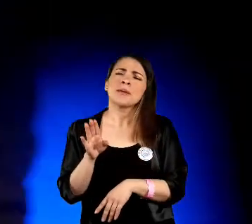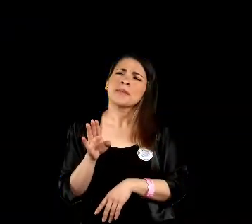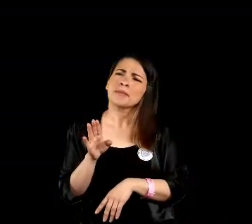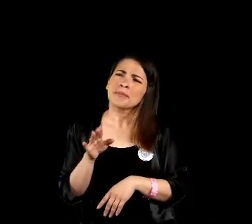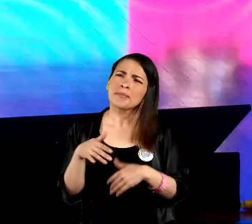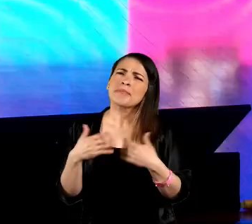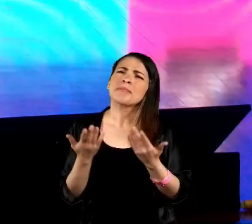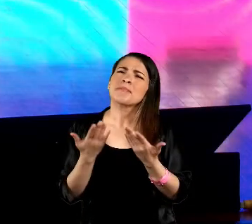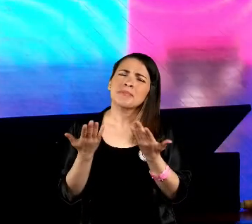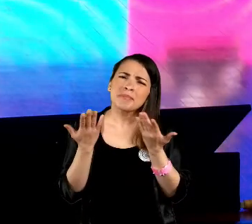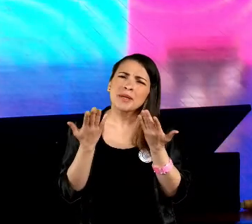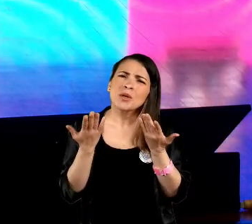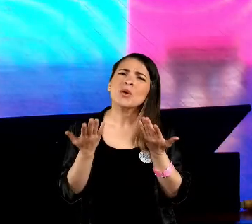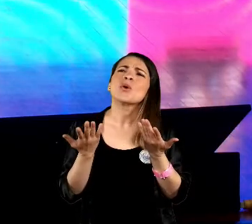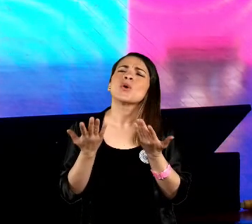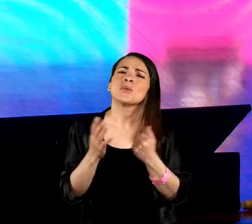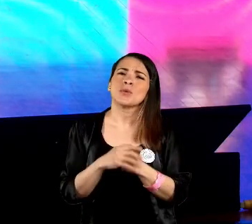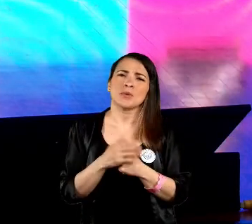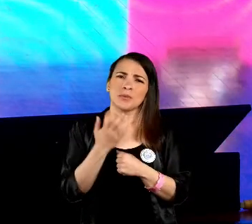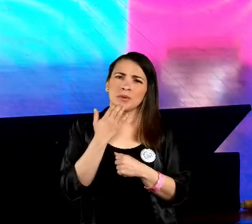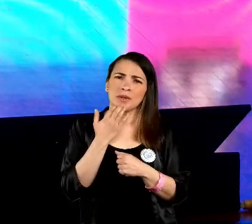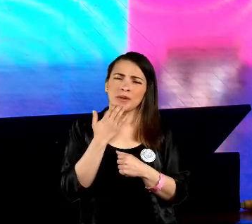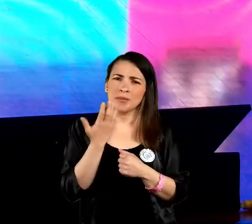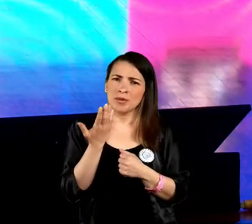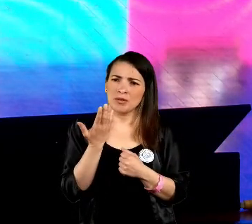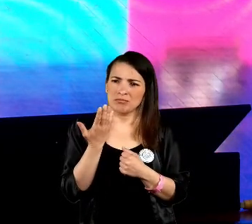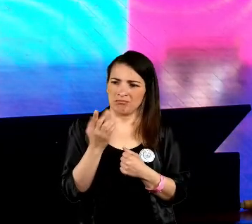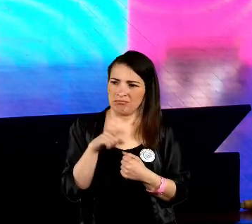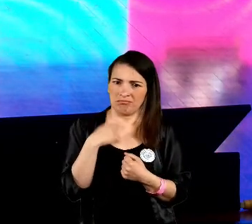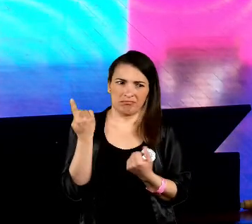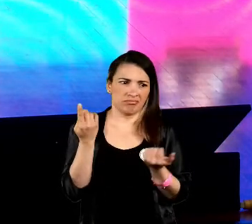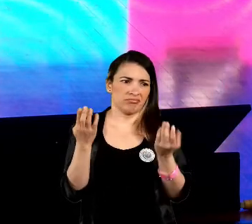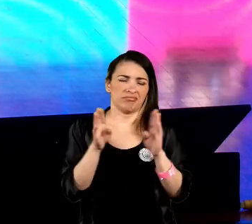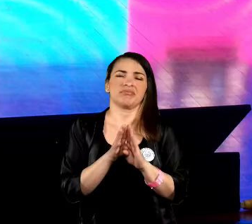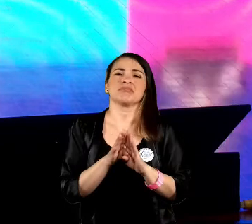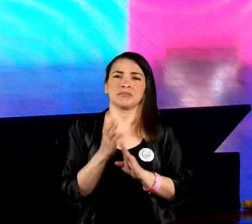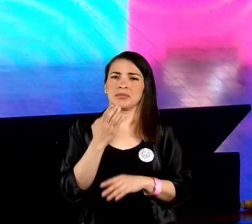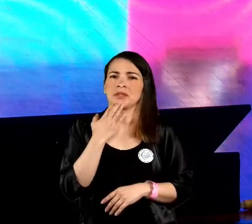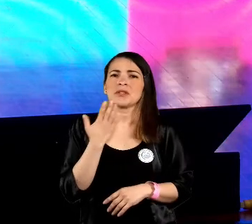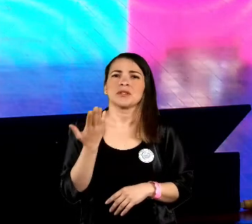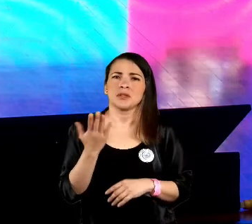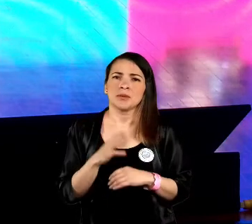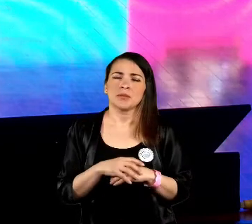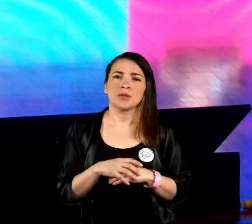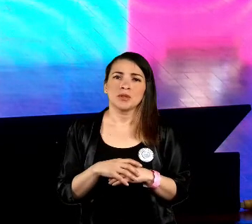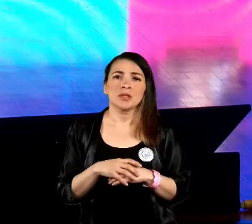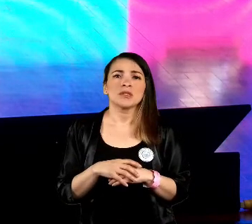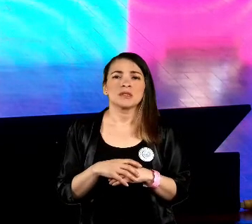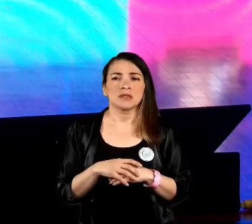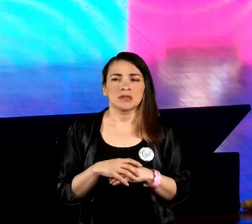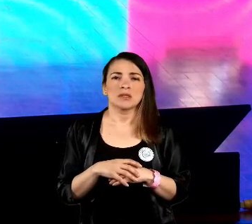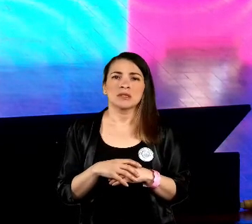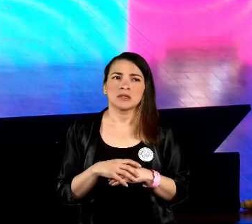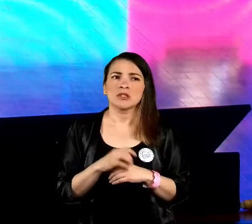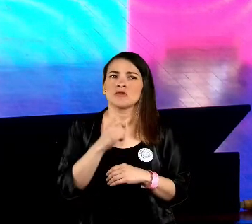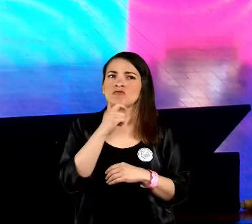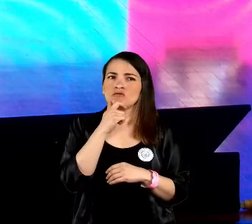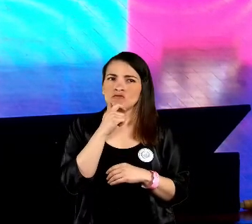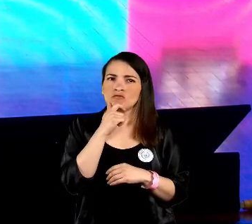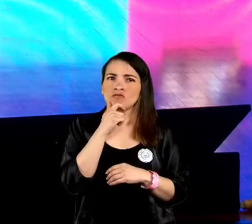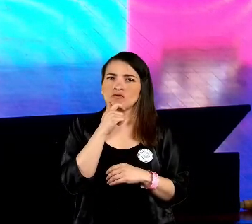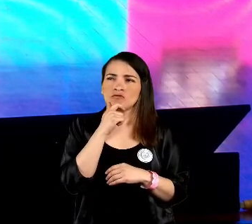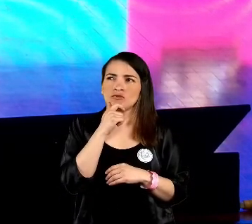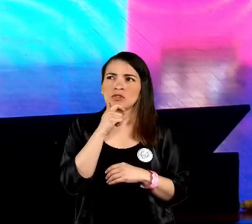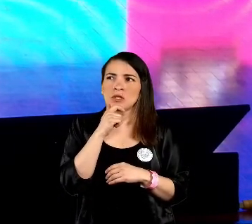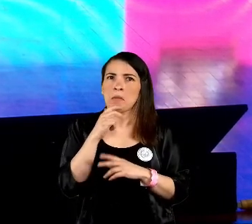o no o Cómo descubrieron porque Obviamente si lo vemos hoy por hoy es súper sencillo entender que los servicios es mucho mejor que que el desarrollo propio